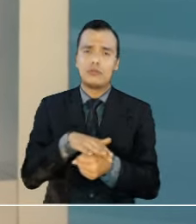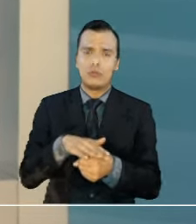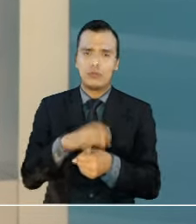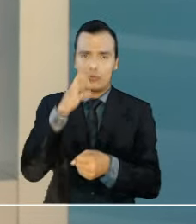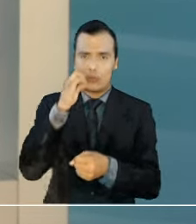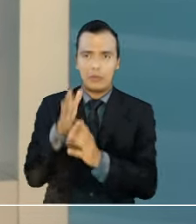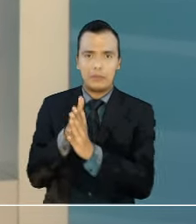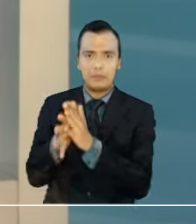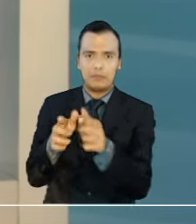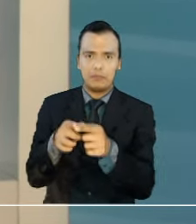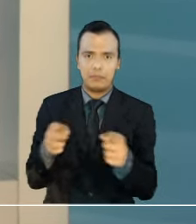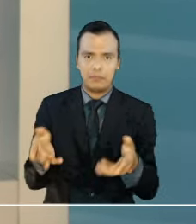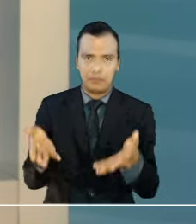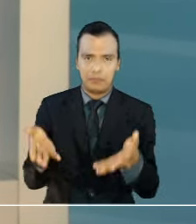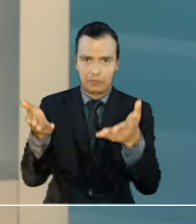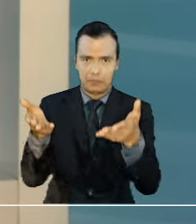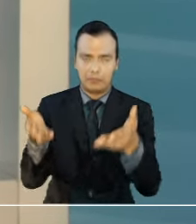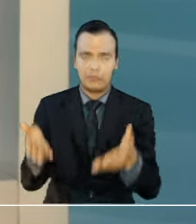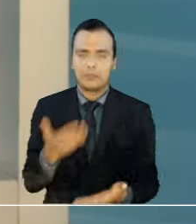la información. Nicolás, adelante.